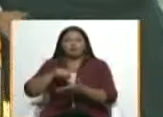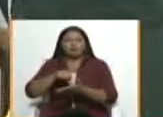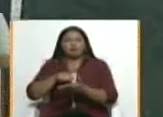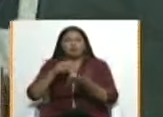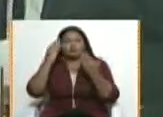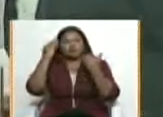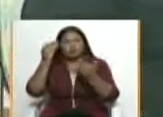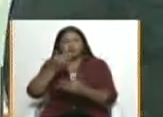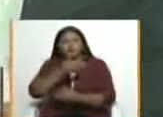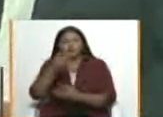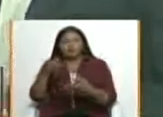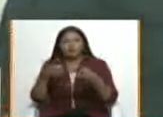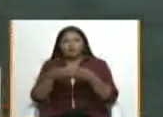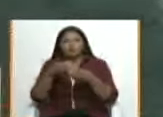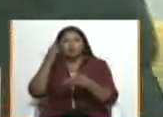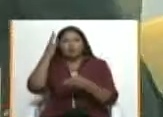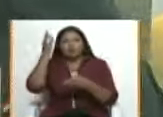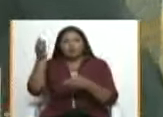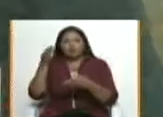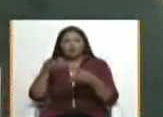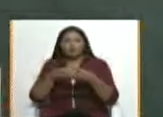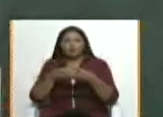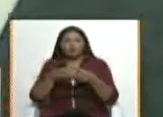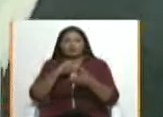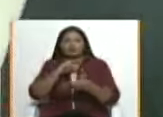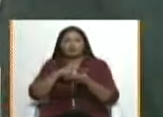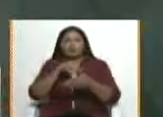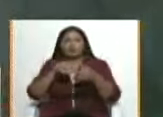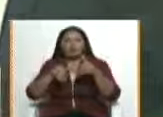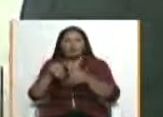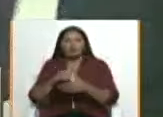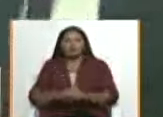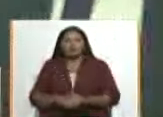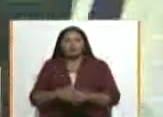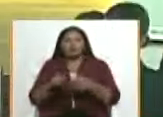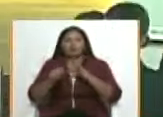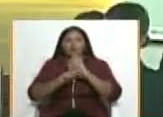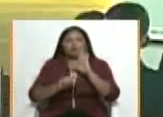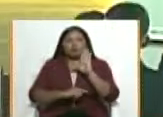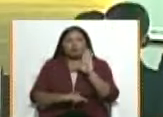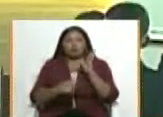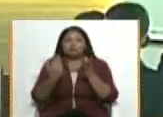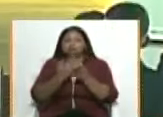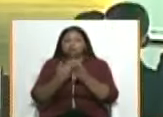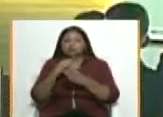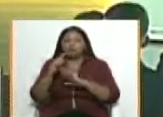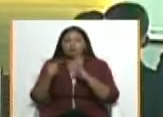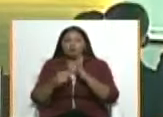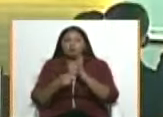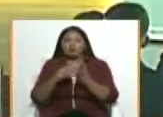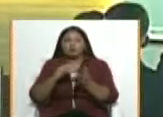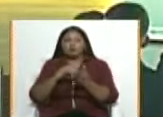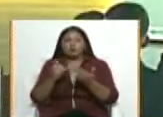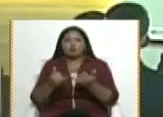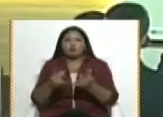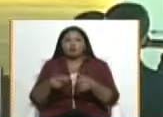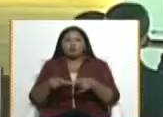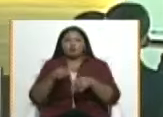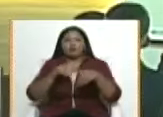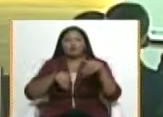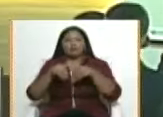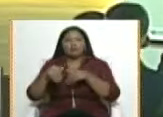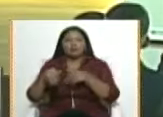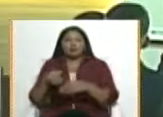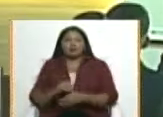saluda a la Junta Directiva del Consejo Nacional Electoral luego de cumplir con los requisitos que establece el ente electoral,